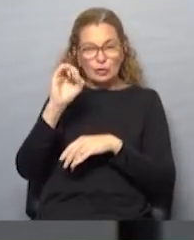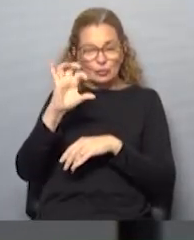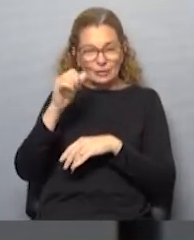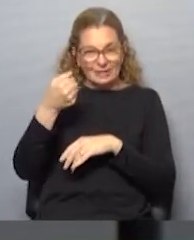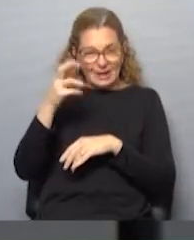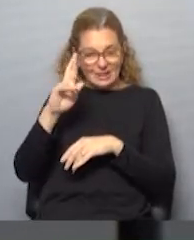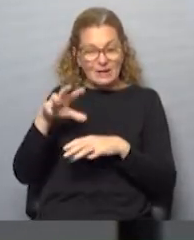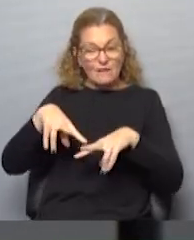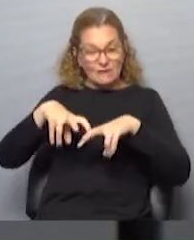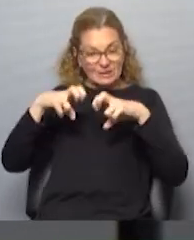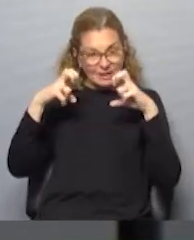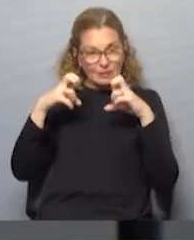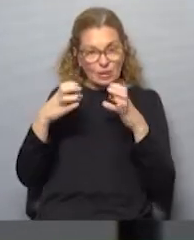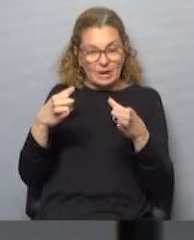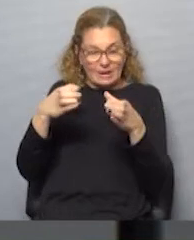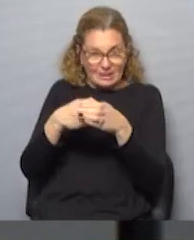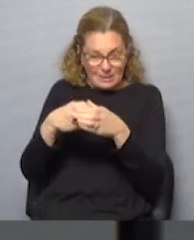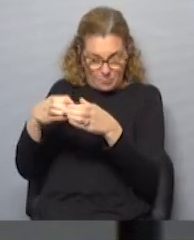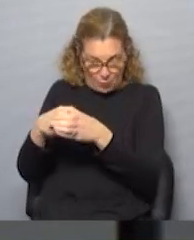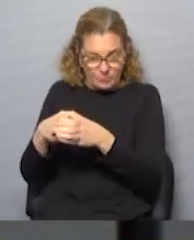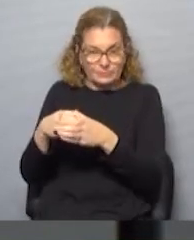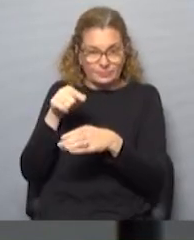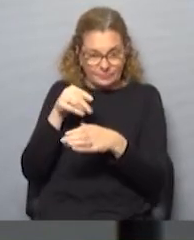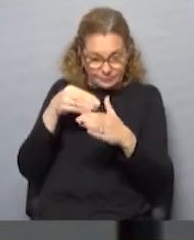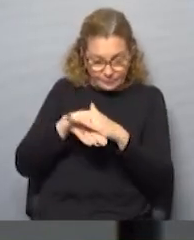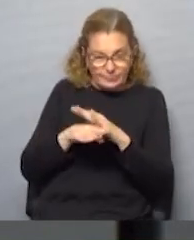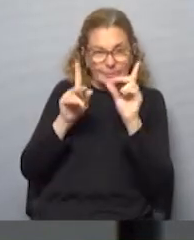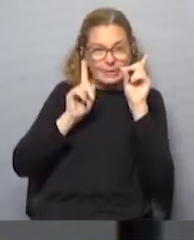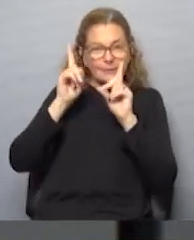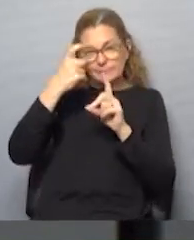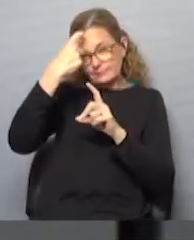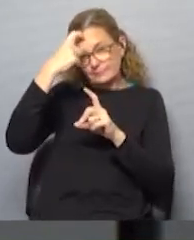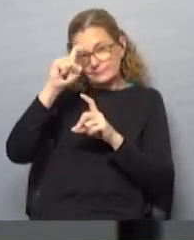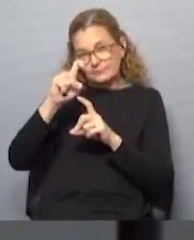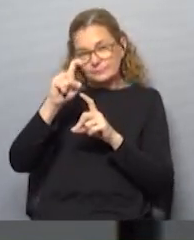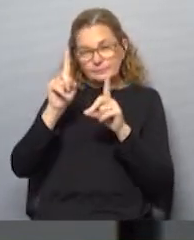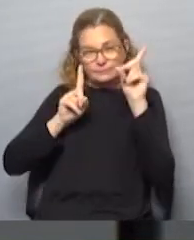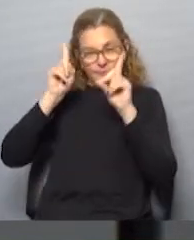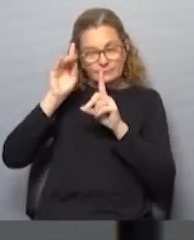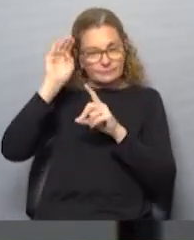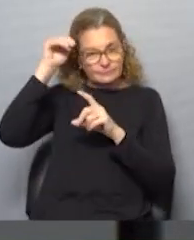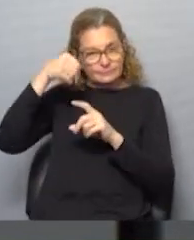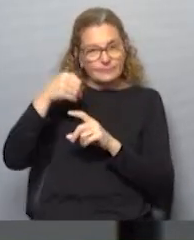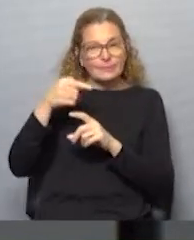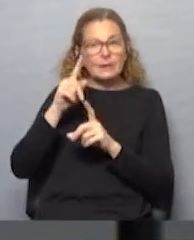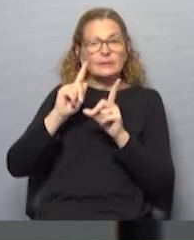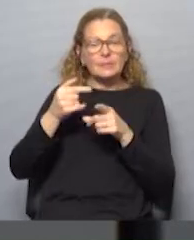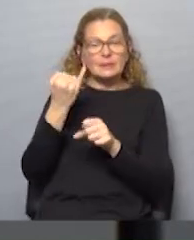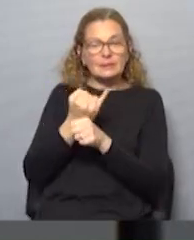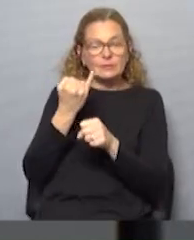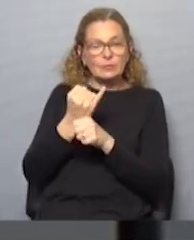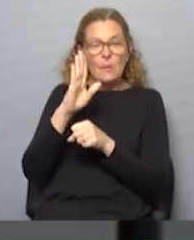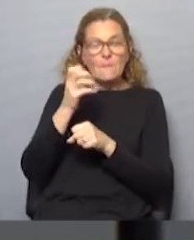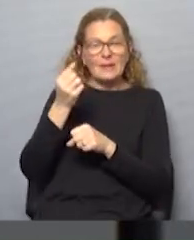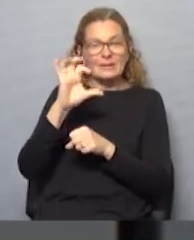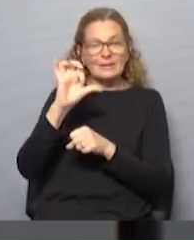equipo que llevan a cabo grupos equipos en realidad que integra en la facultad de ciencias de la universidad de la república y en el instituto pasteur